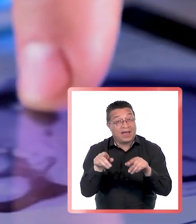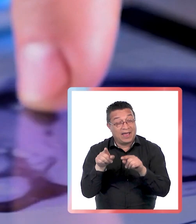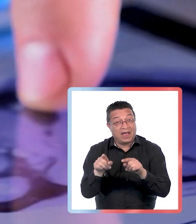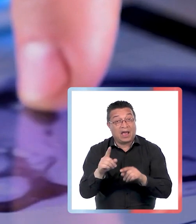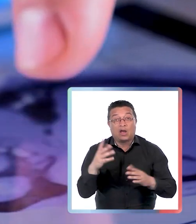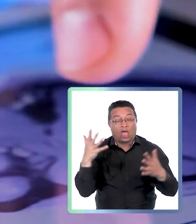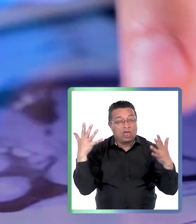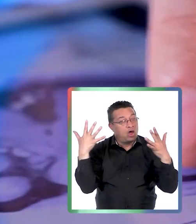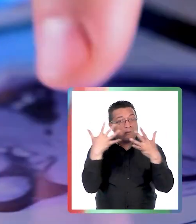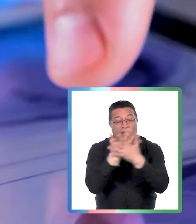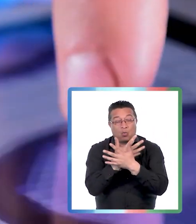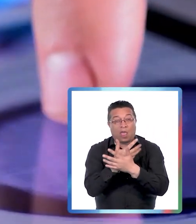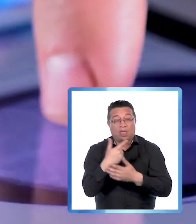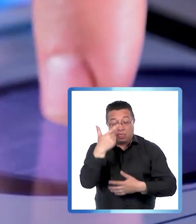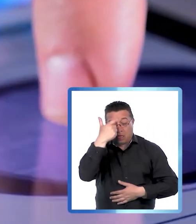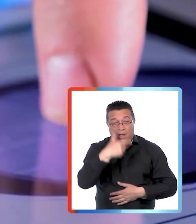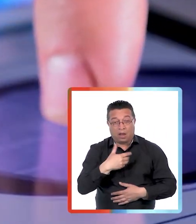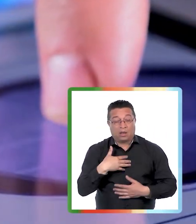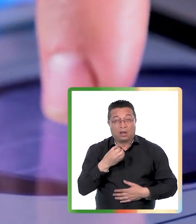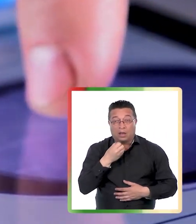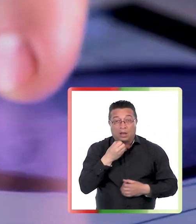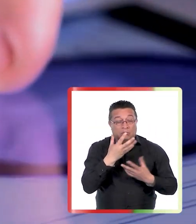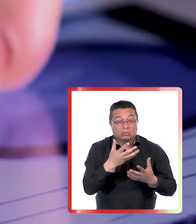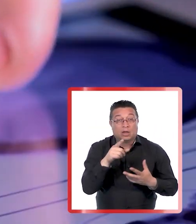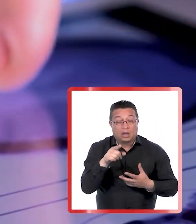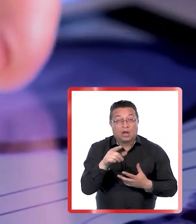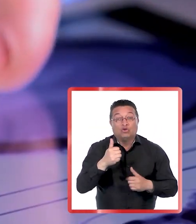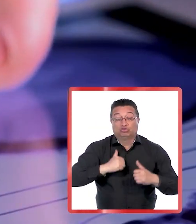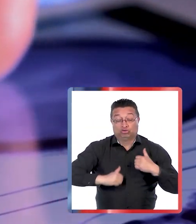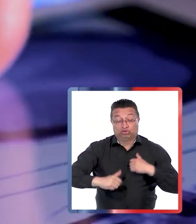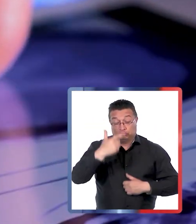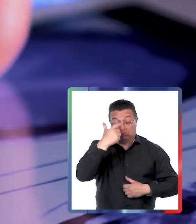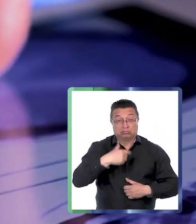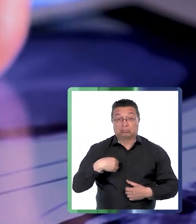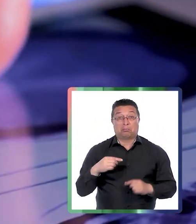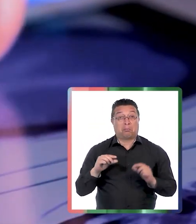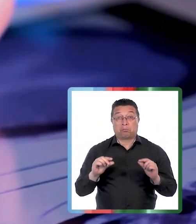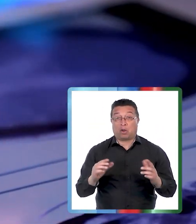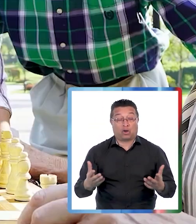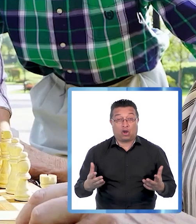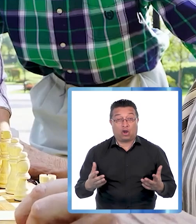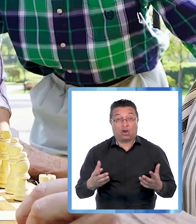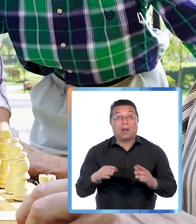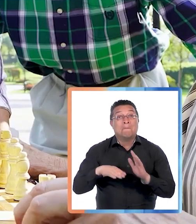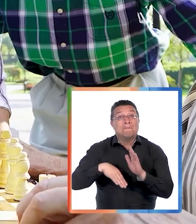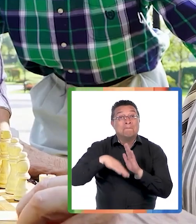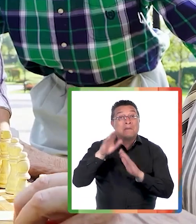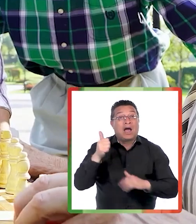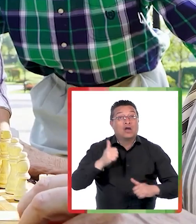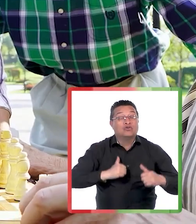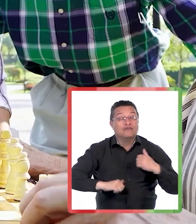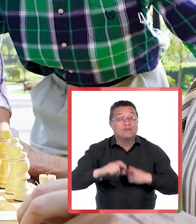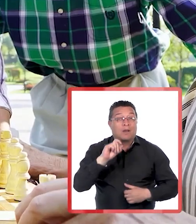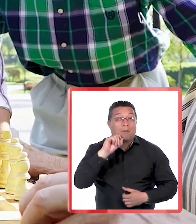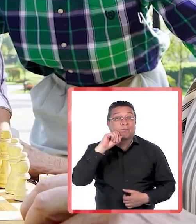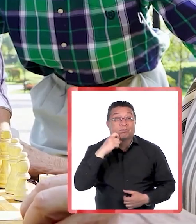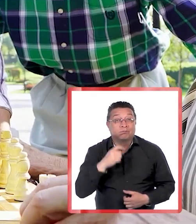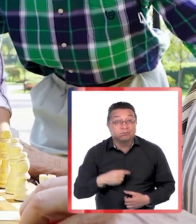propiamente tal, al no darse cuenta de lo que está pasando, sufre poco, pero sufre mucho más